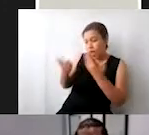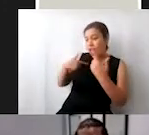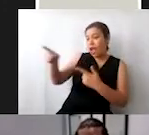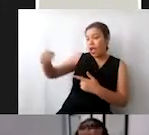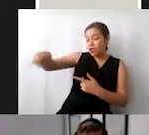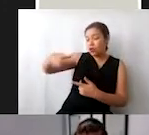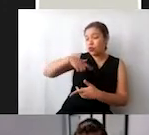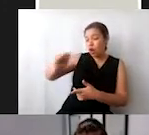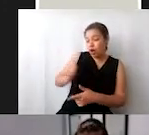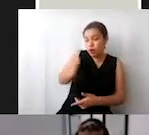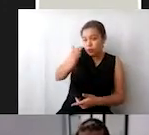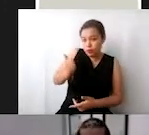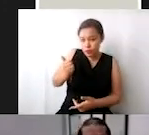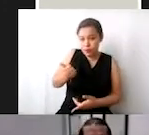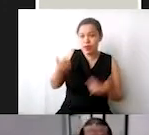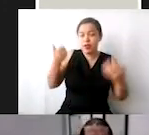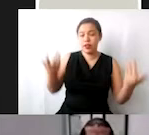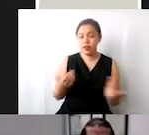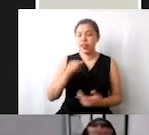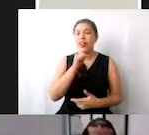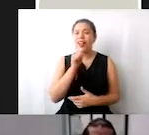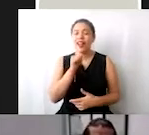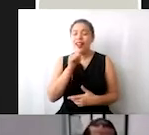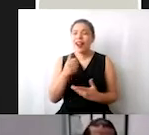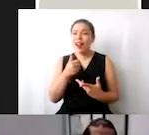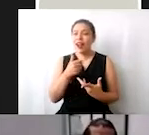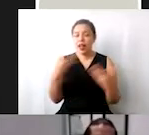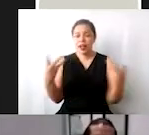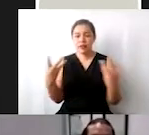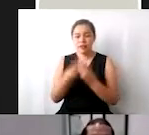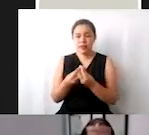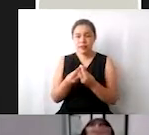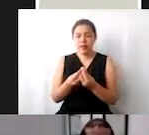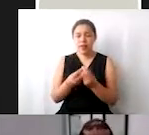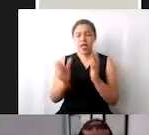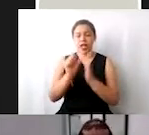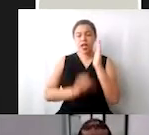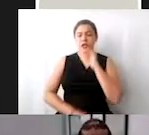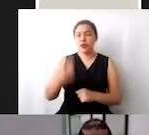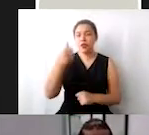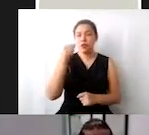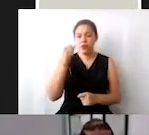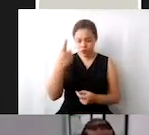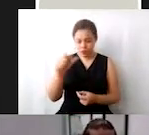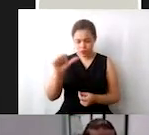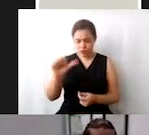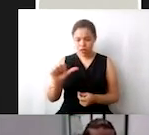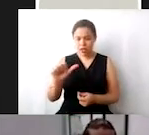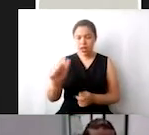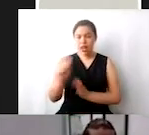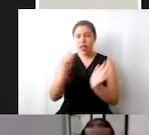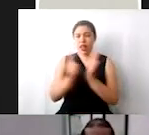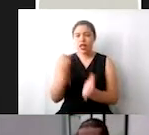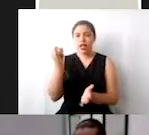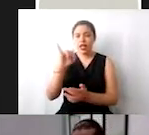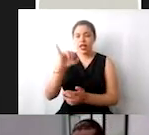ya no tiene que ver, como lo dice el artículo 1A de la ley del IVA, en dónde se realizan las